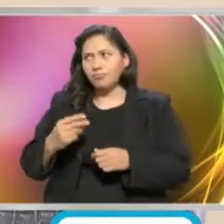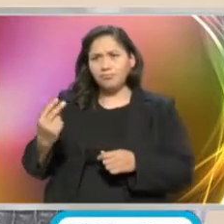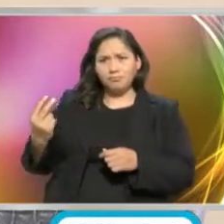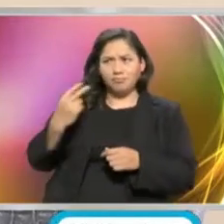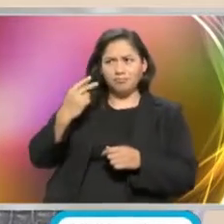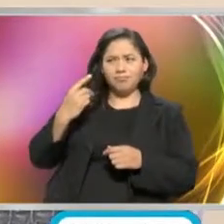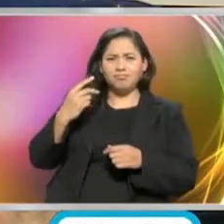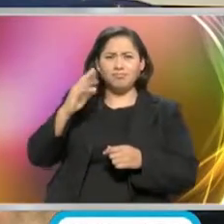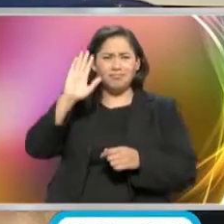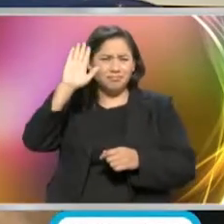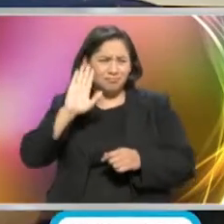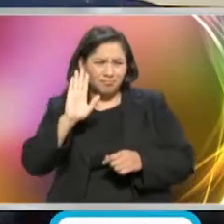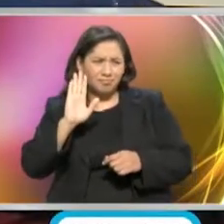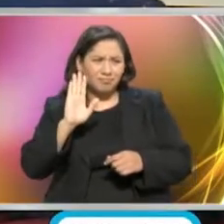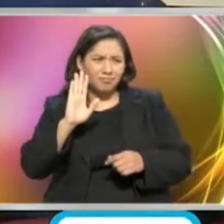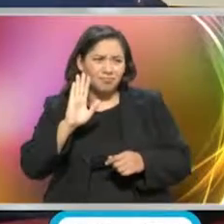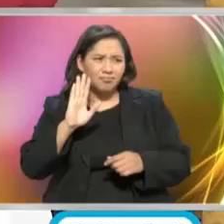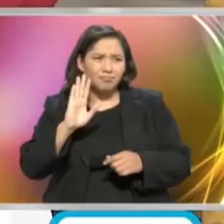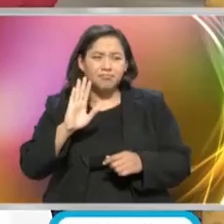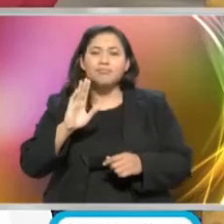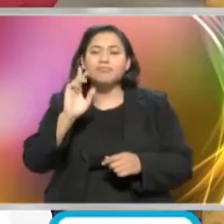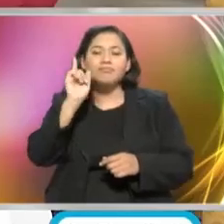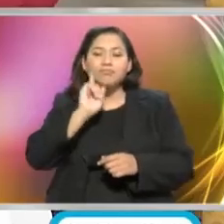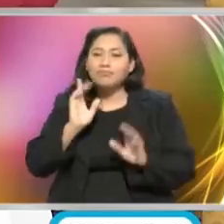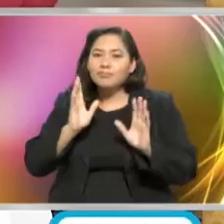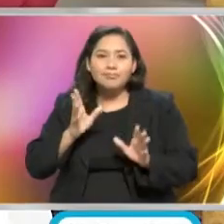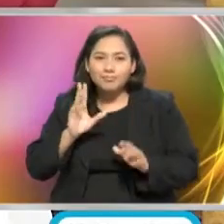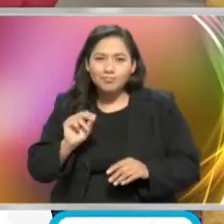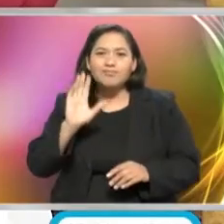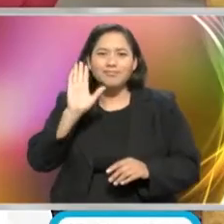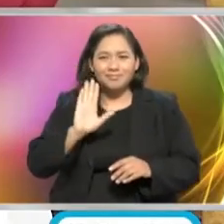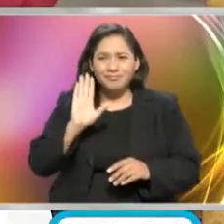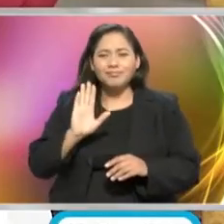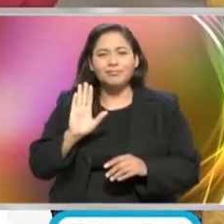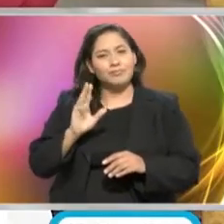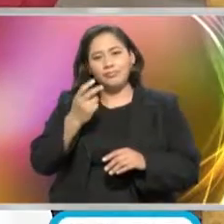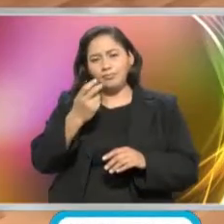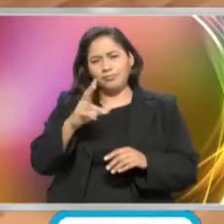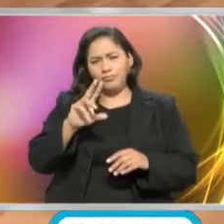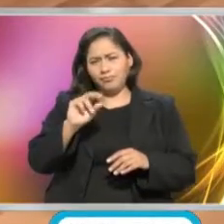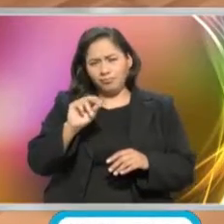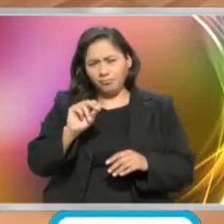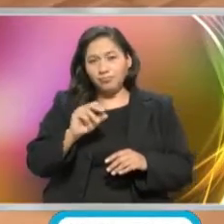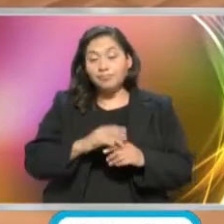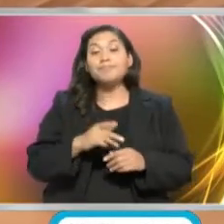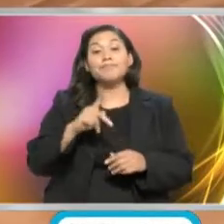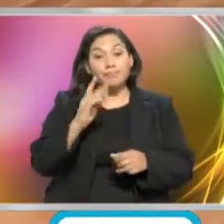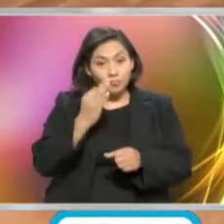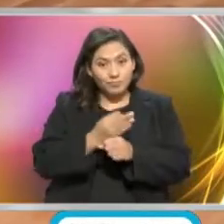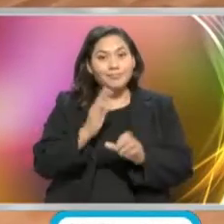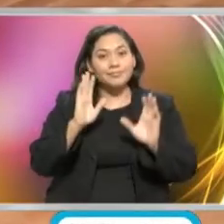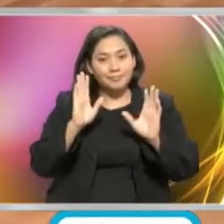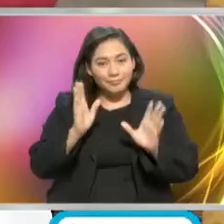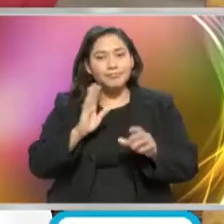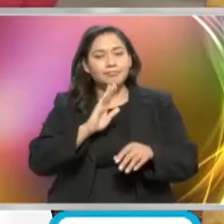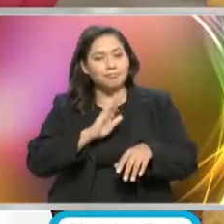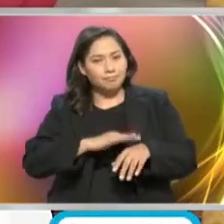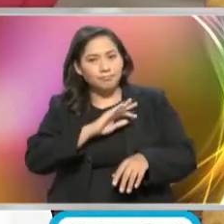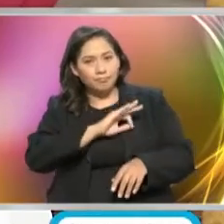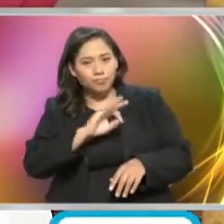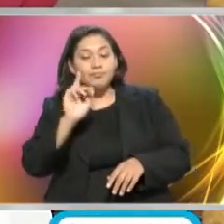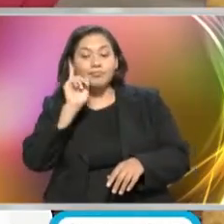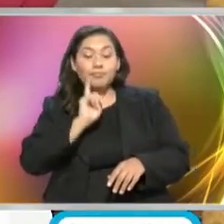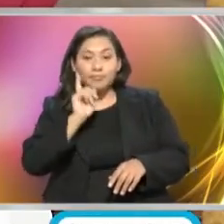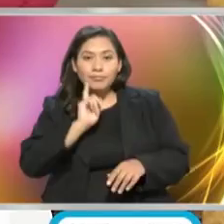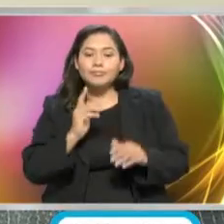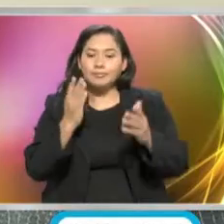con cara de... O sea, estás dejando de ser mujer Claro. por trabajar, que tampoco es cierto, ¿no? No, O sea, pero tampoco- ahorita tienen más posibilidades las mujeres